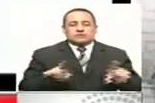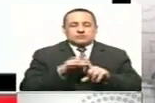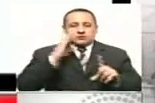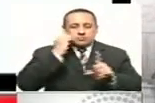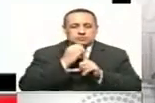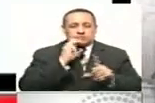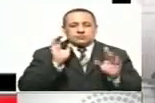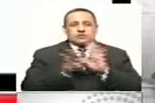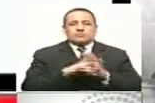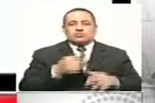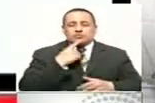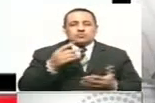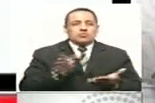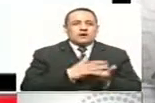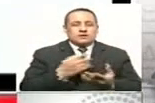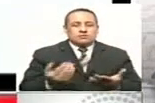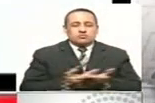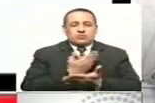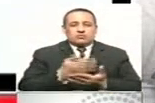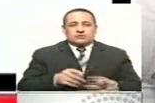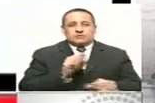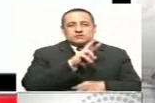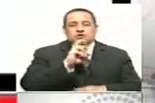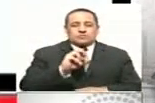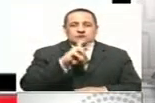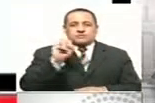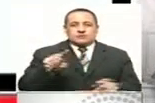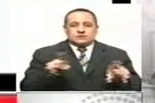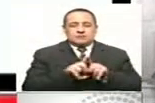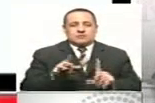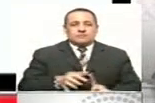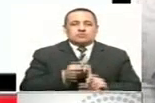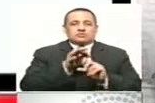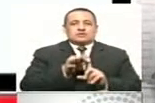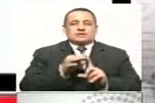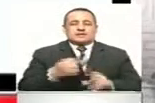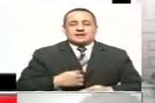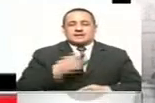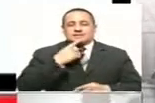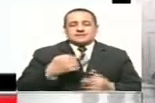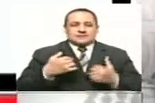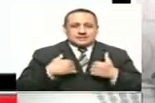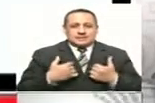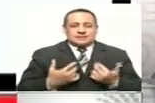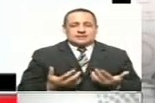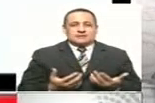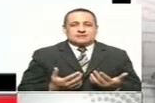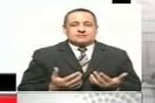objetivo. Entonces, uno de los objetivos para el 2022 prioritariamente es tener